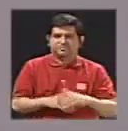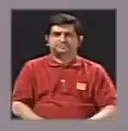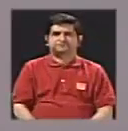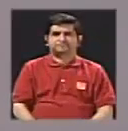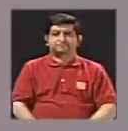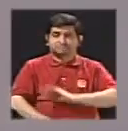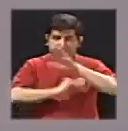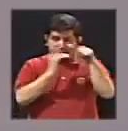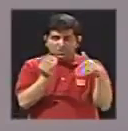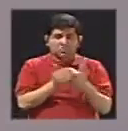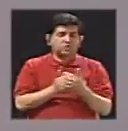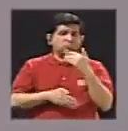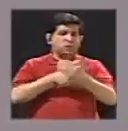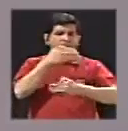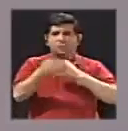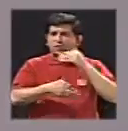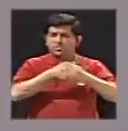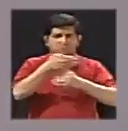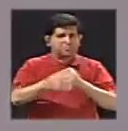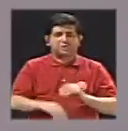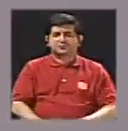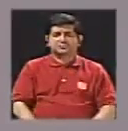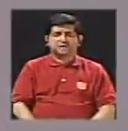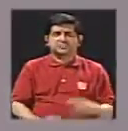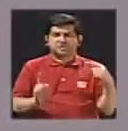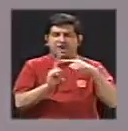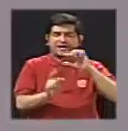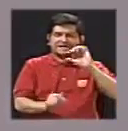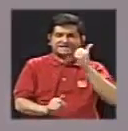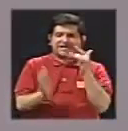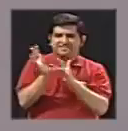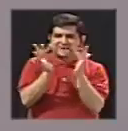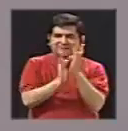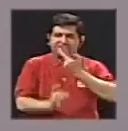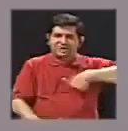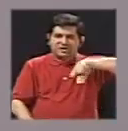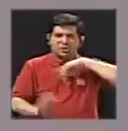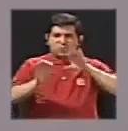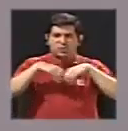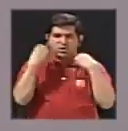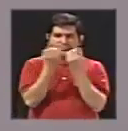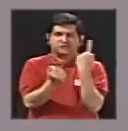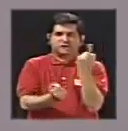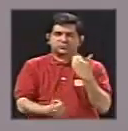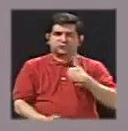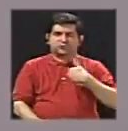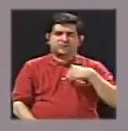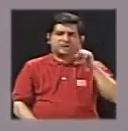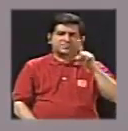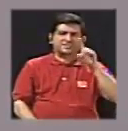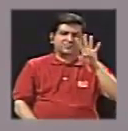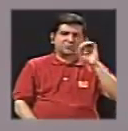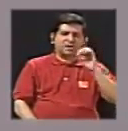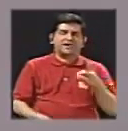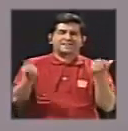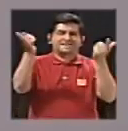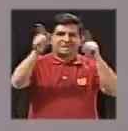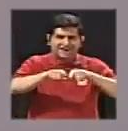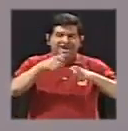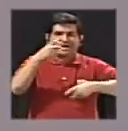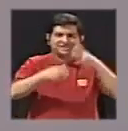Todo transcurría de manera tal que el 10 de abril nosotros, nuestra organización, solo había reportado 140 casos